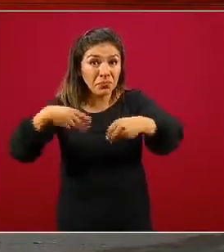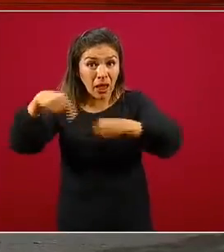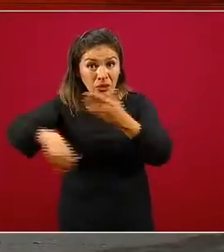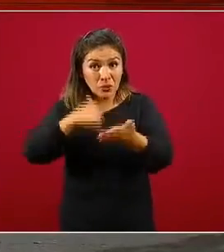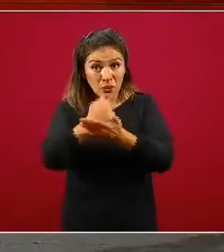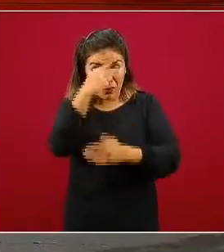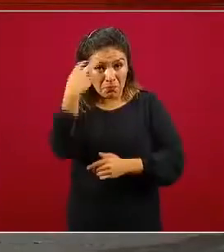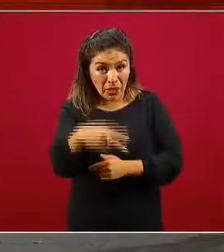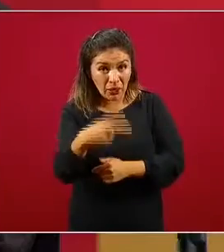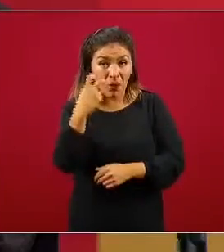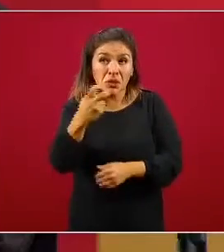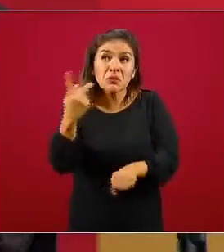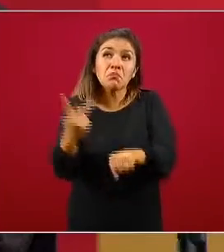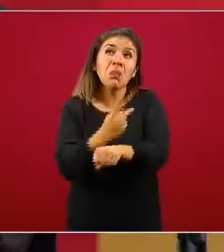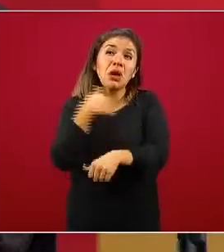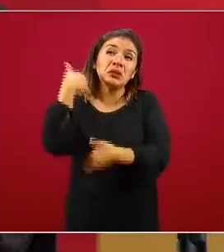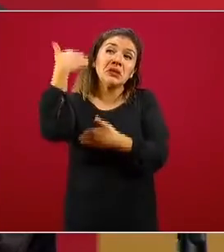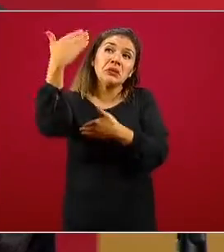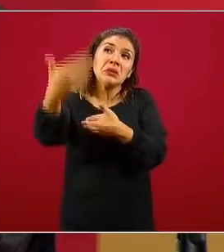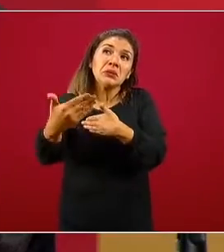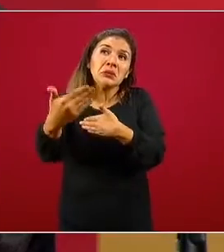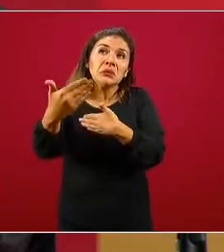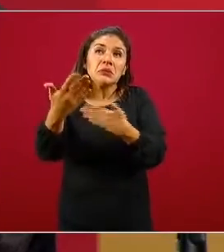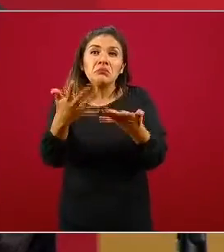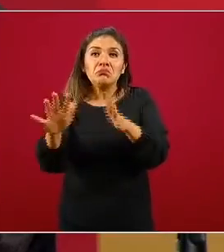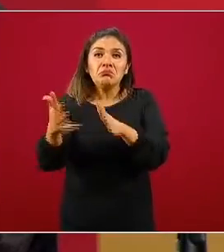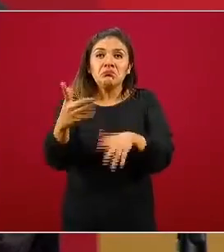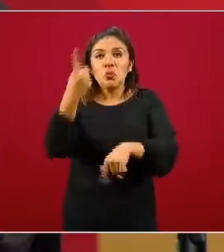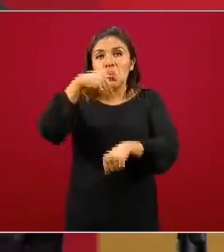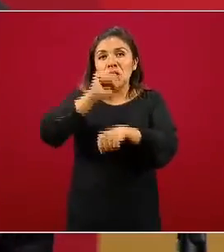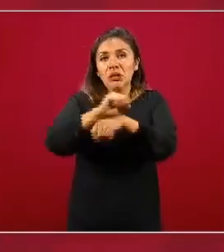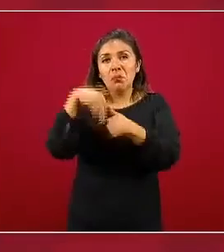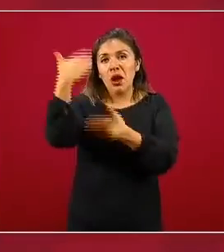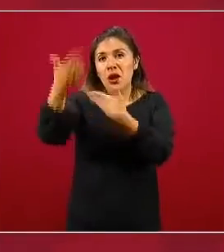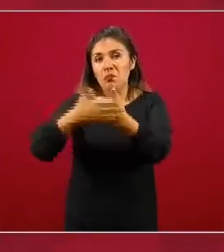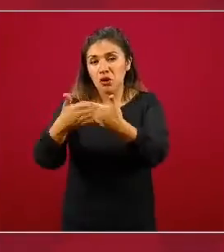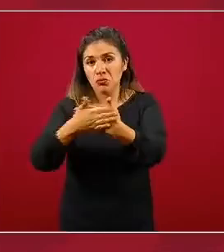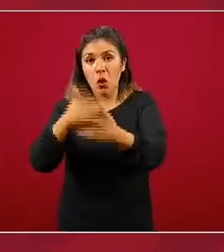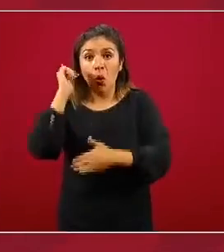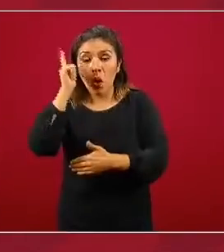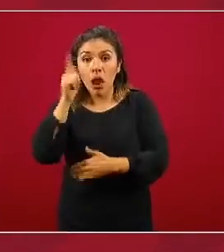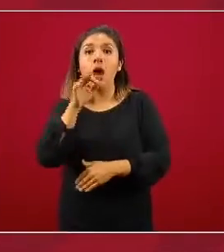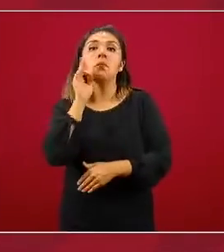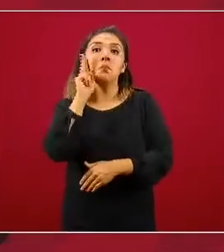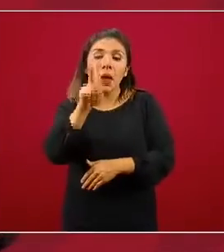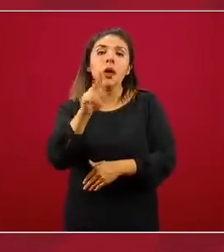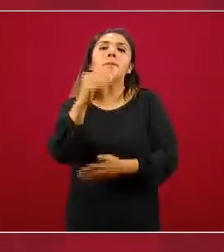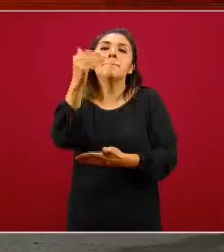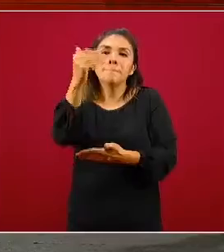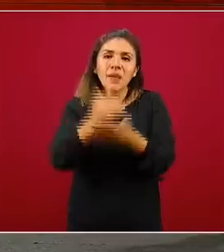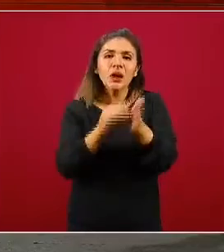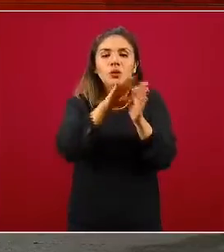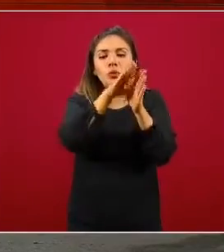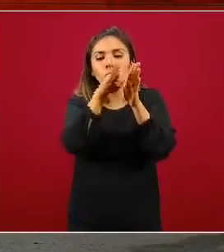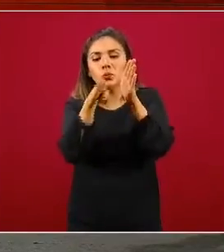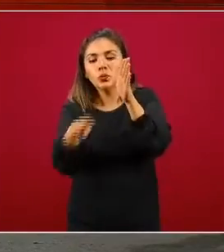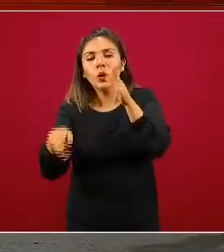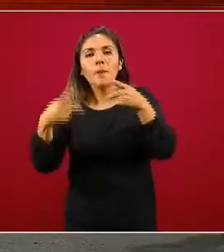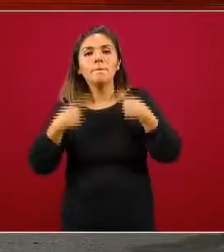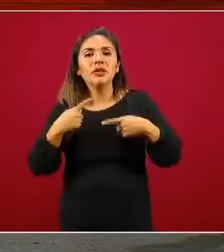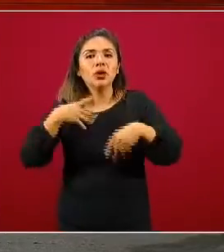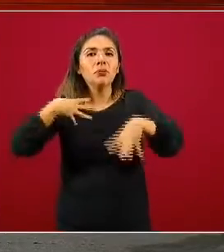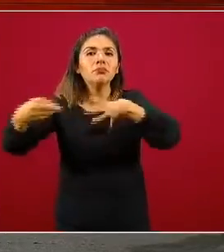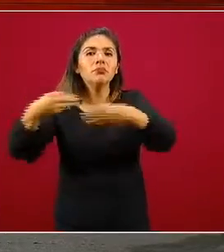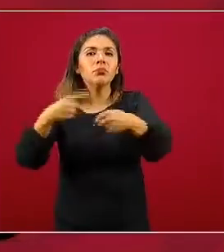México, cosa que ocurrirá seguramente en el curso de la siguiente semana, veremos una reducción sustancial en la frecuencia de casos